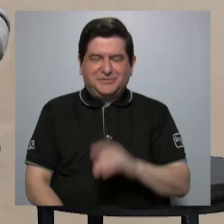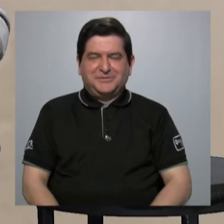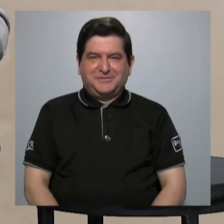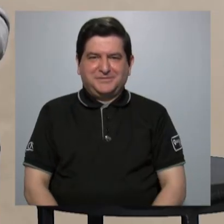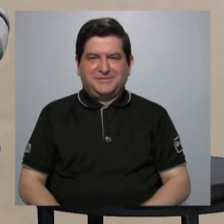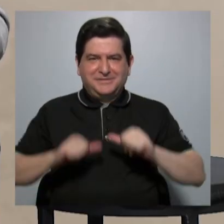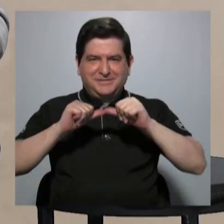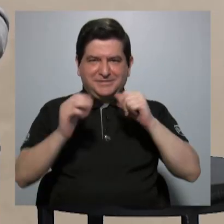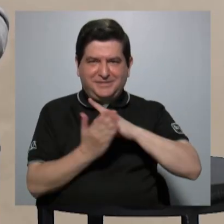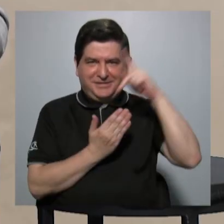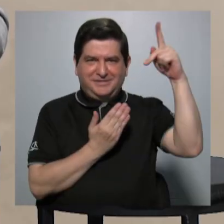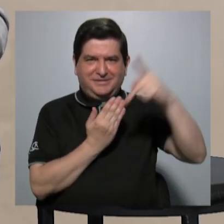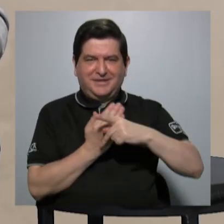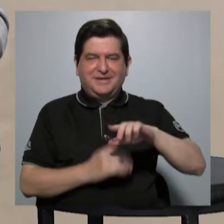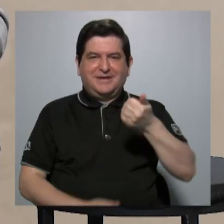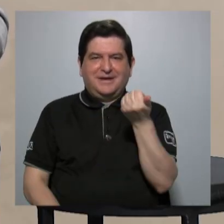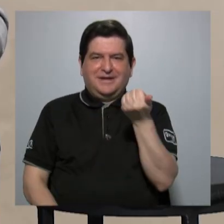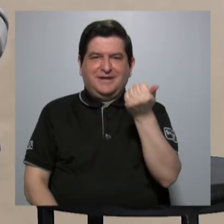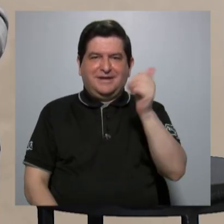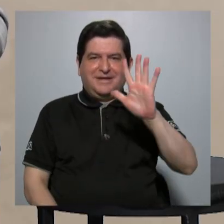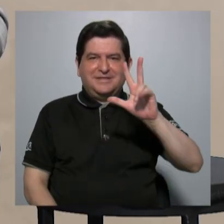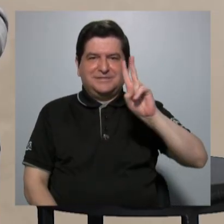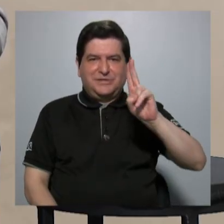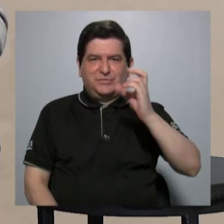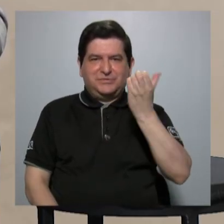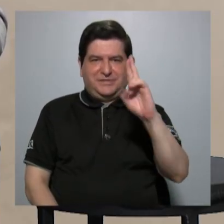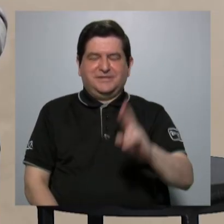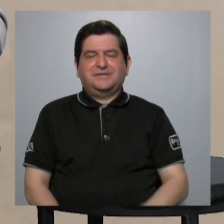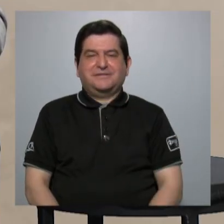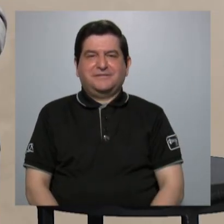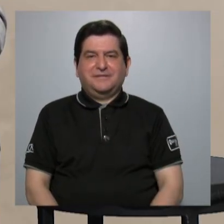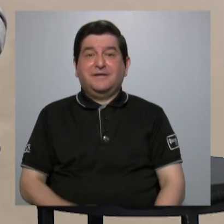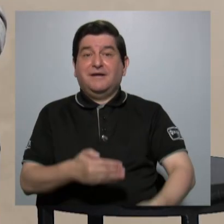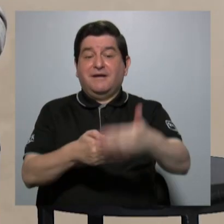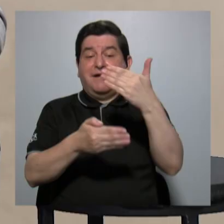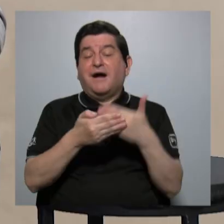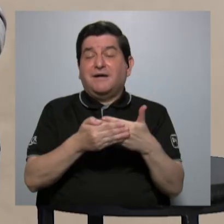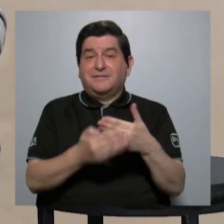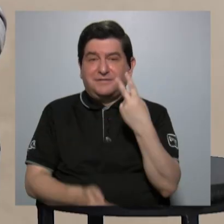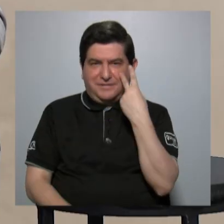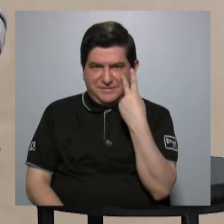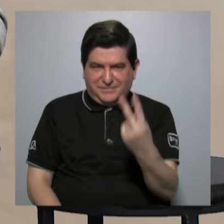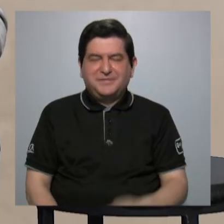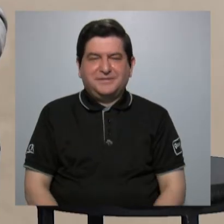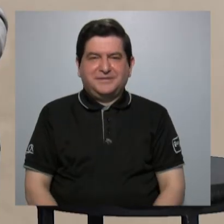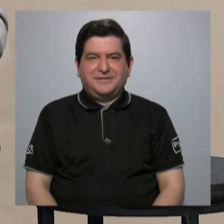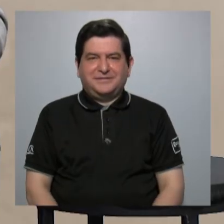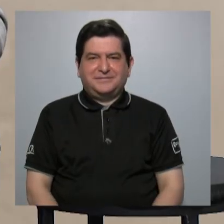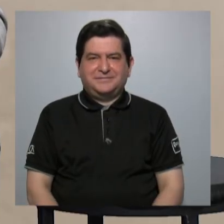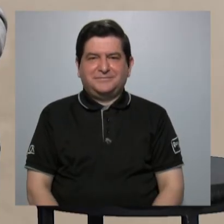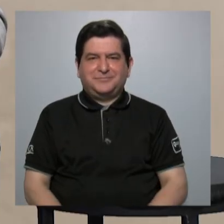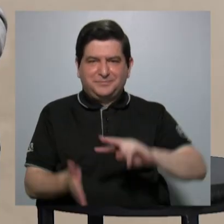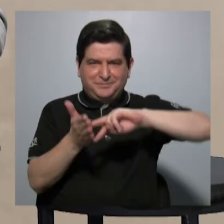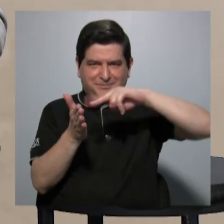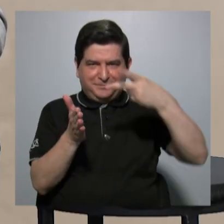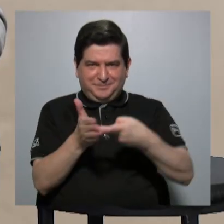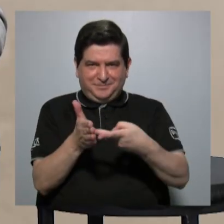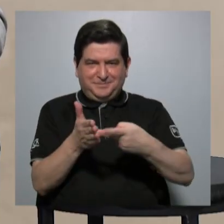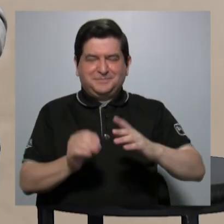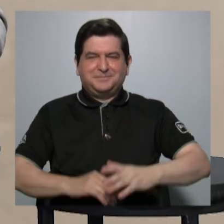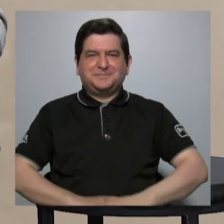todas y todos ustedes. Continúen con la programación de Canal 15 UCR, no sin antes ver nuestra